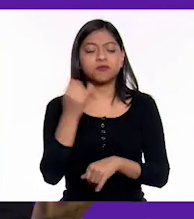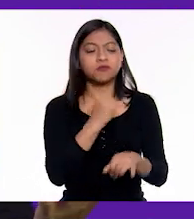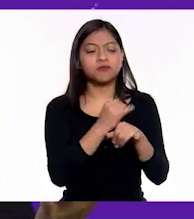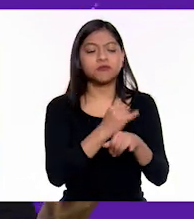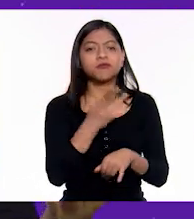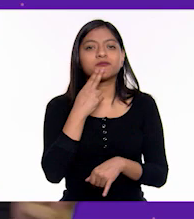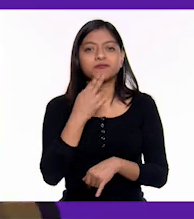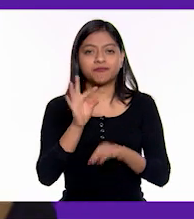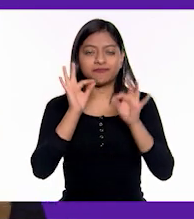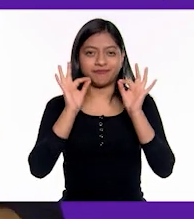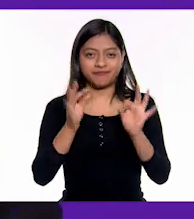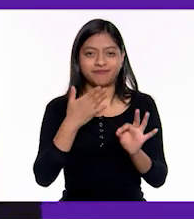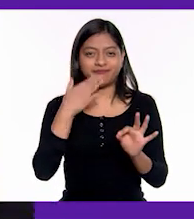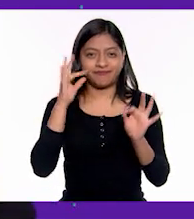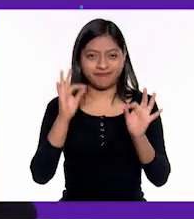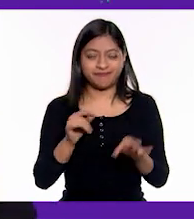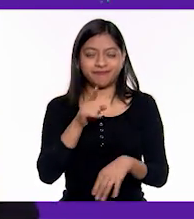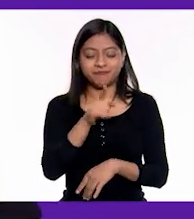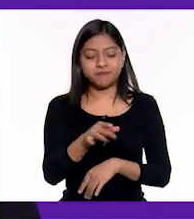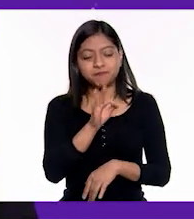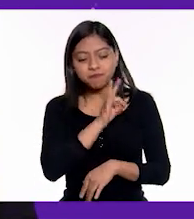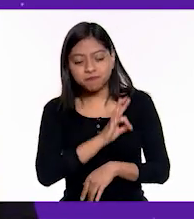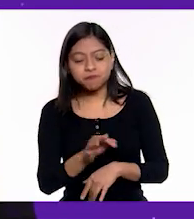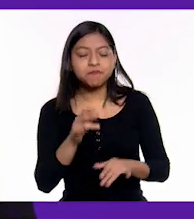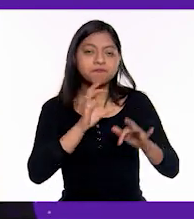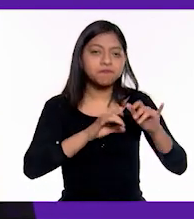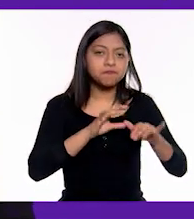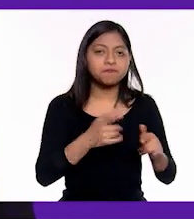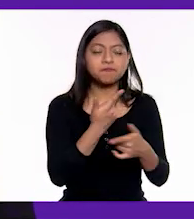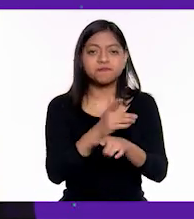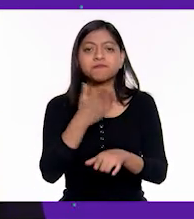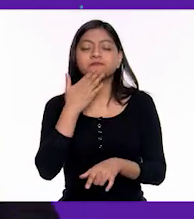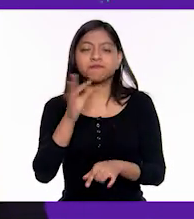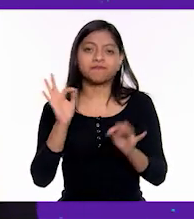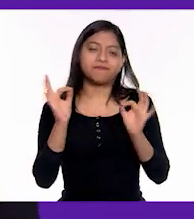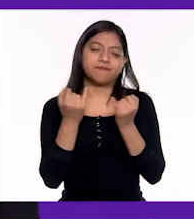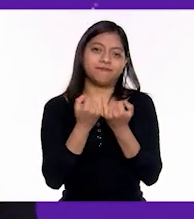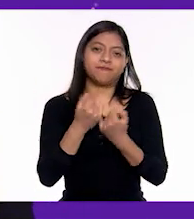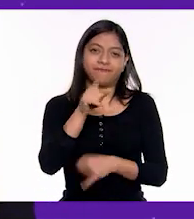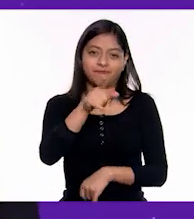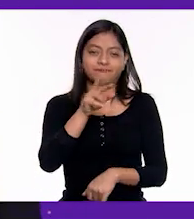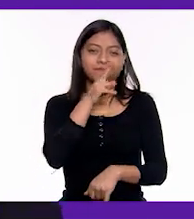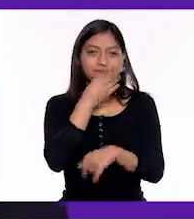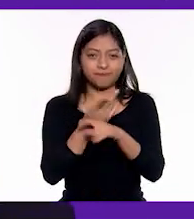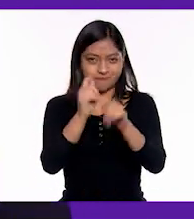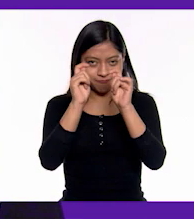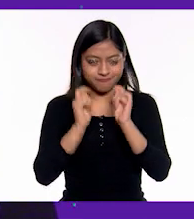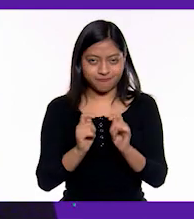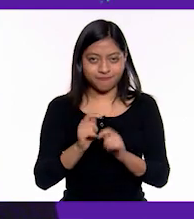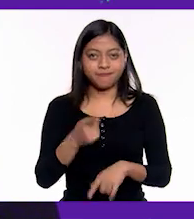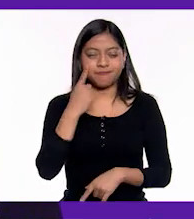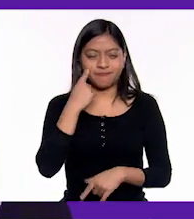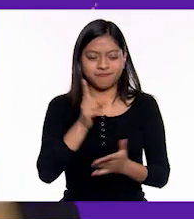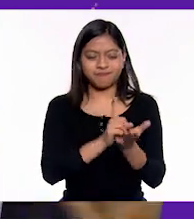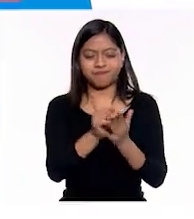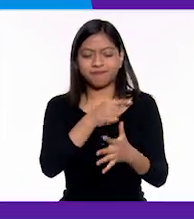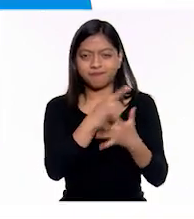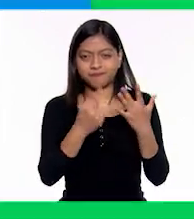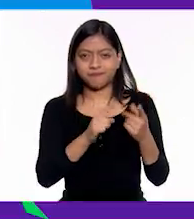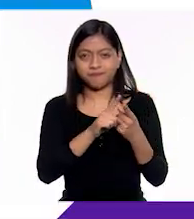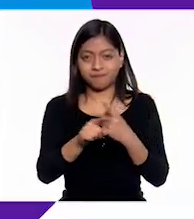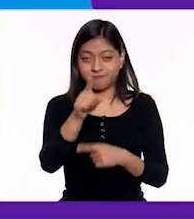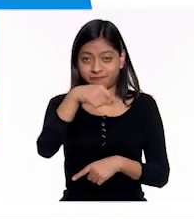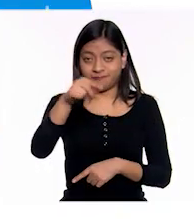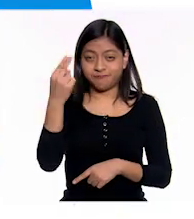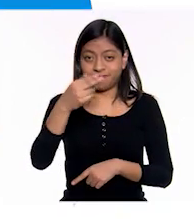así aprovechar de manera libre y responsable los beneficios que te ofrecen navegar por el ciberespacio. En primer lugar, debes saber que